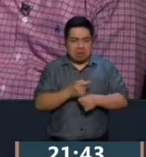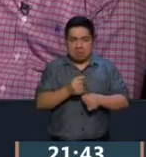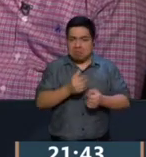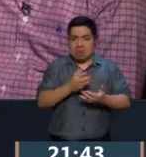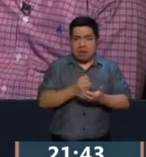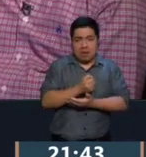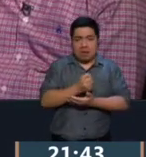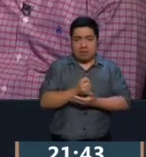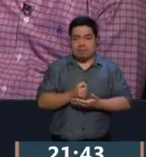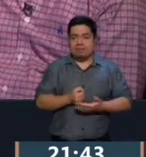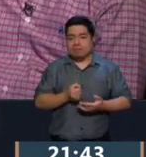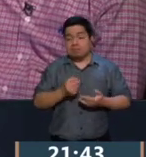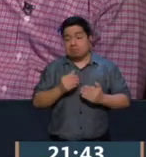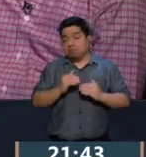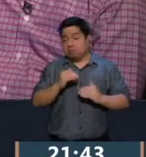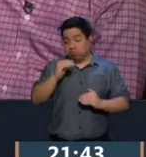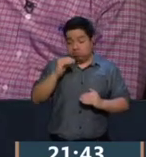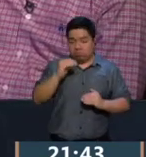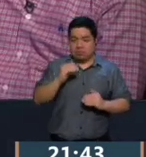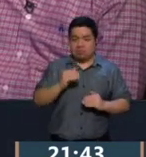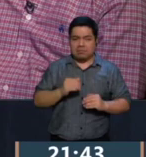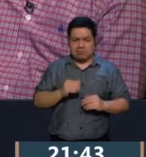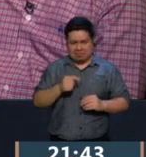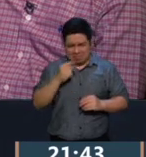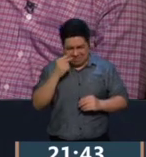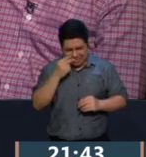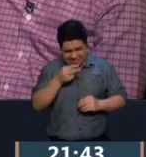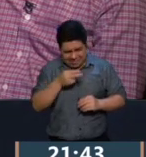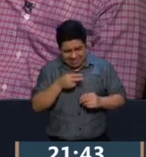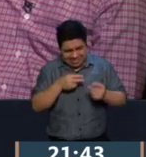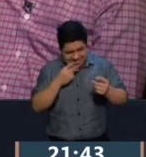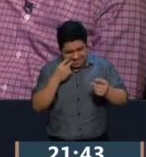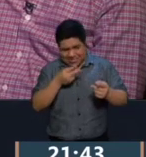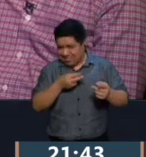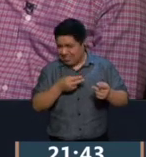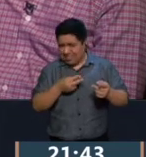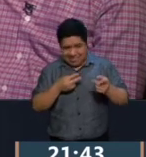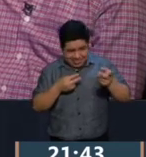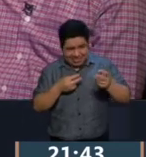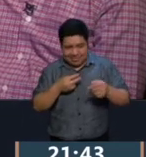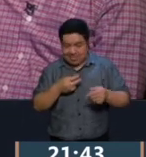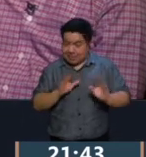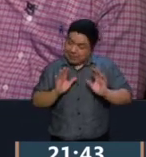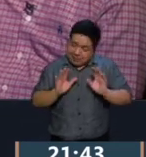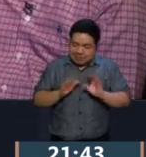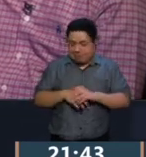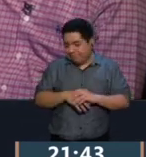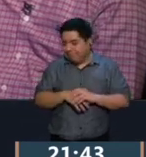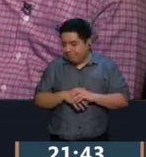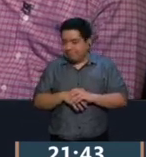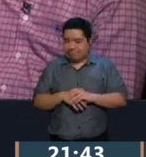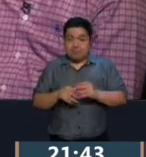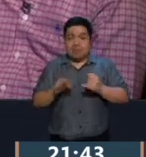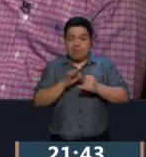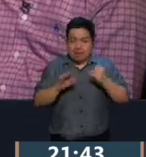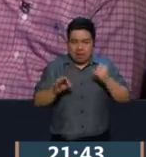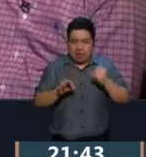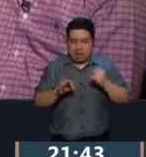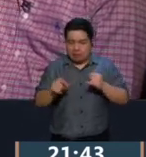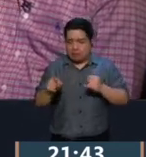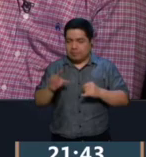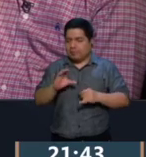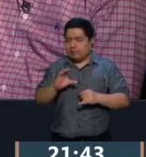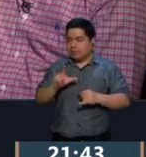ganó por mucho el primer debate. ¿Sí lo viste? Y cuando, que lo vimos todos afortunadamente, y cuando en la última intervención